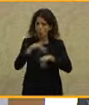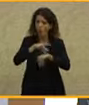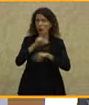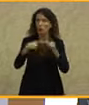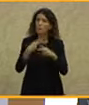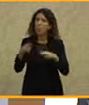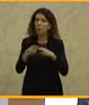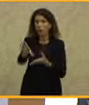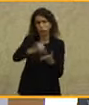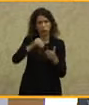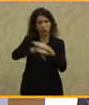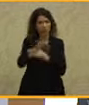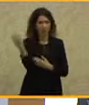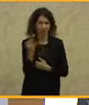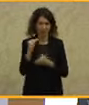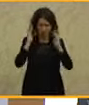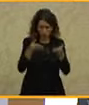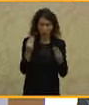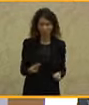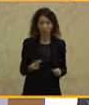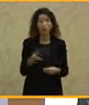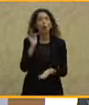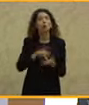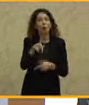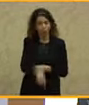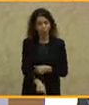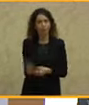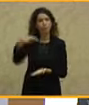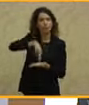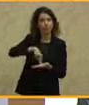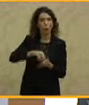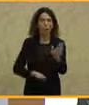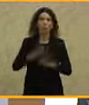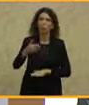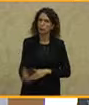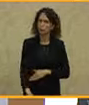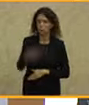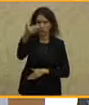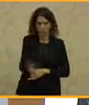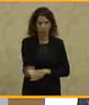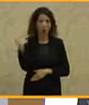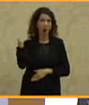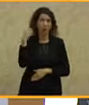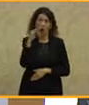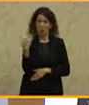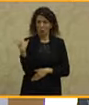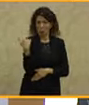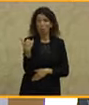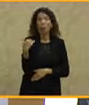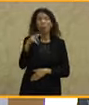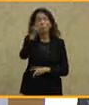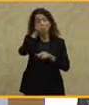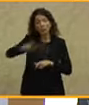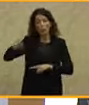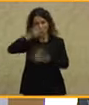y política. Cierto es que estar hoy aquí es un gran paso. No hace tantos años que las personas con